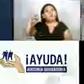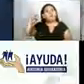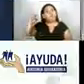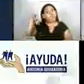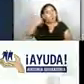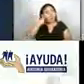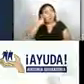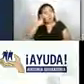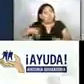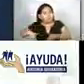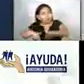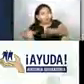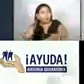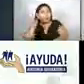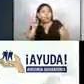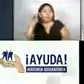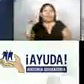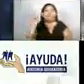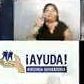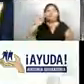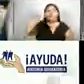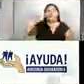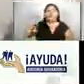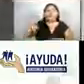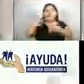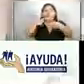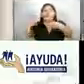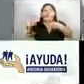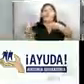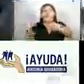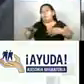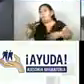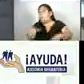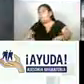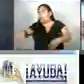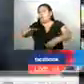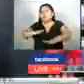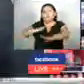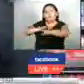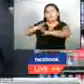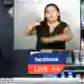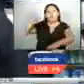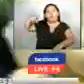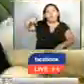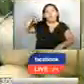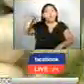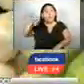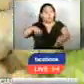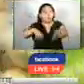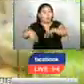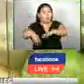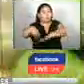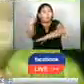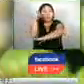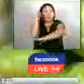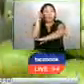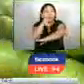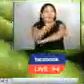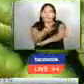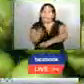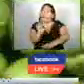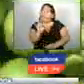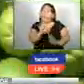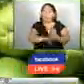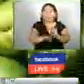ubicado en el kilómetro 24 de la carretera Panamericana, a la altura de San Juan Opico, en La Libertad. La calidad y buenos